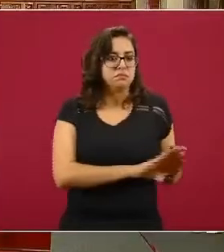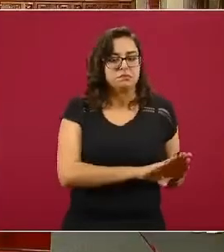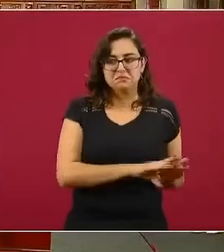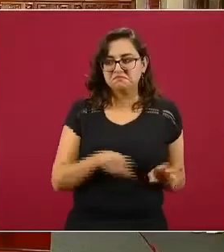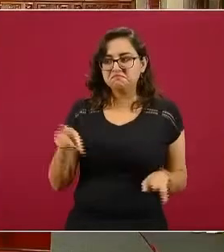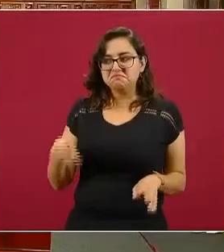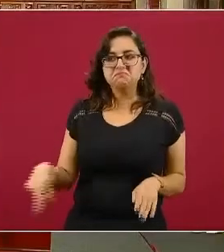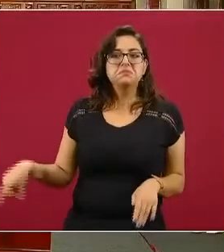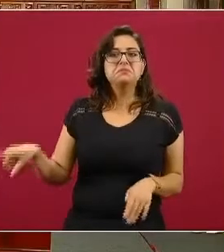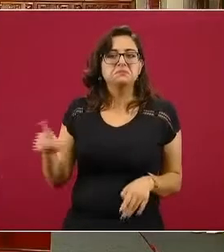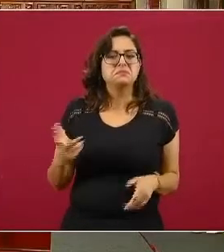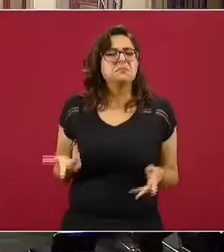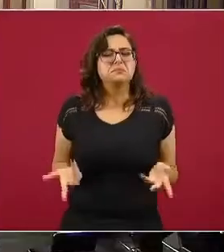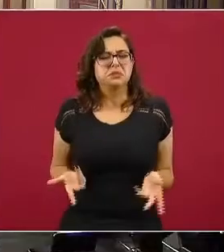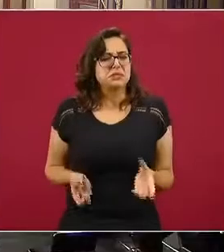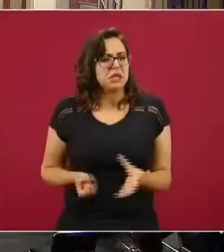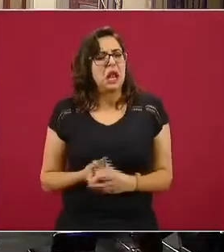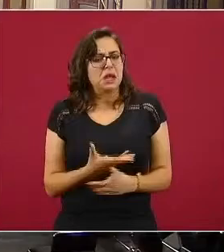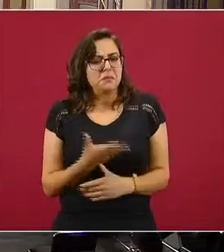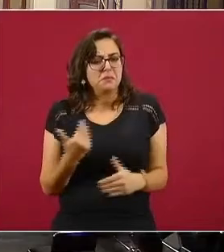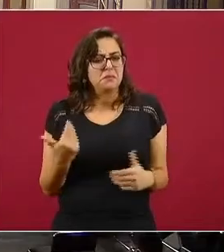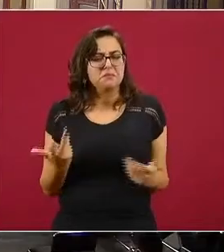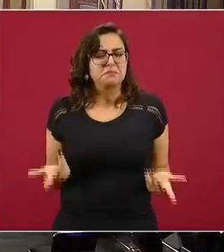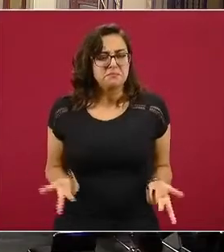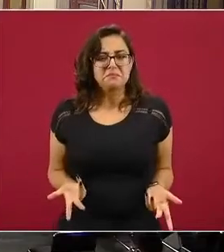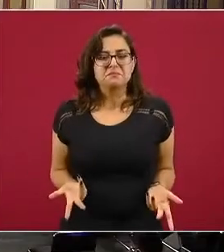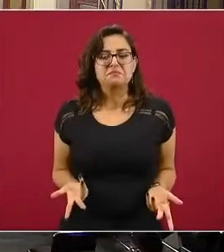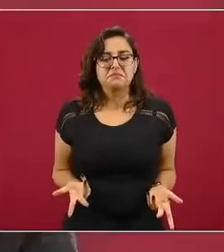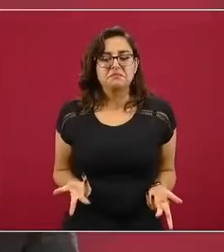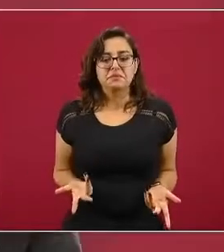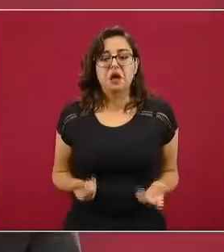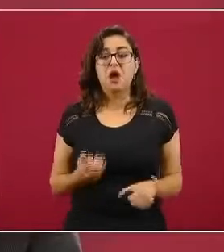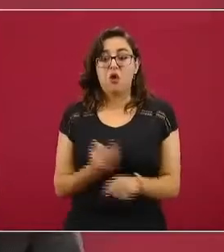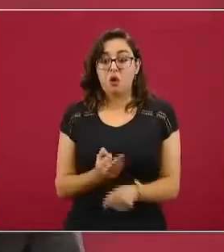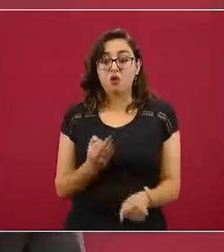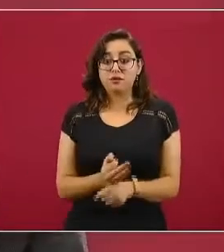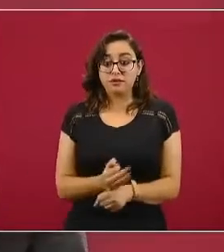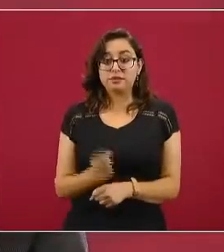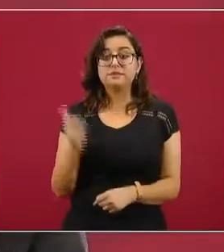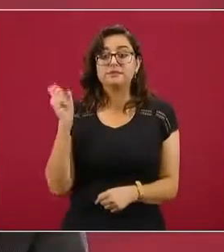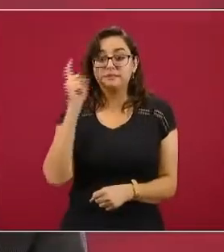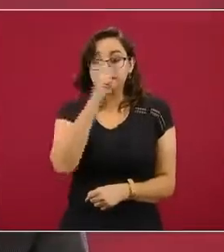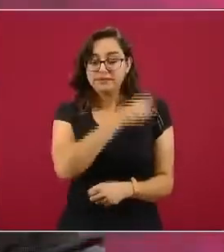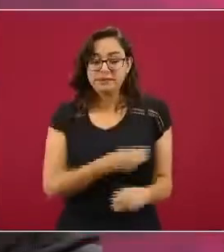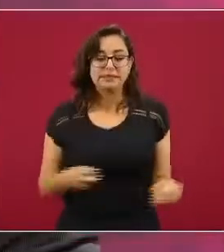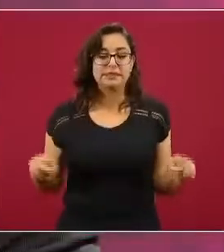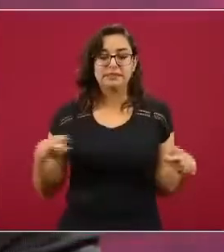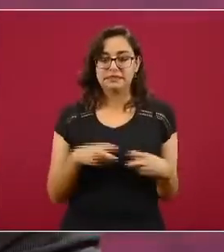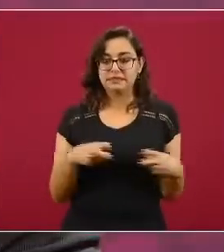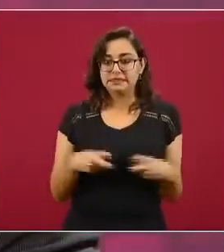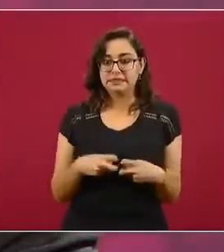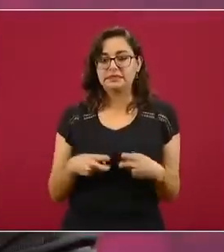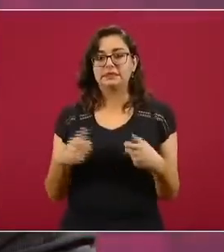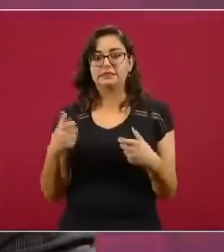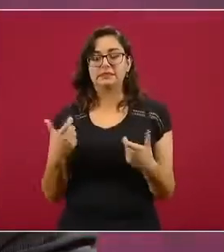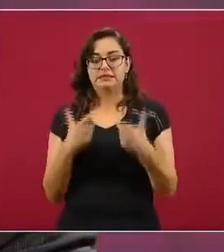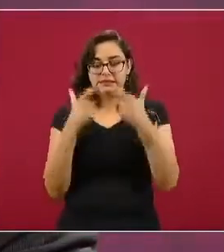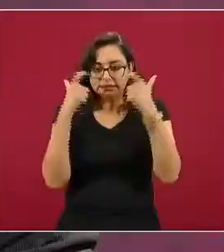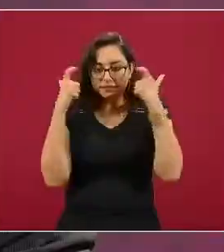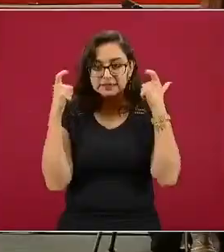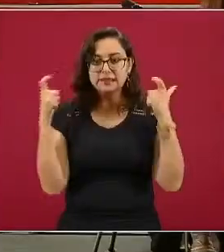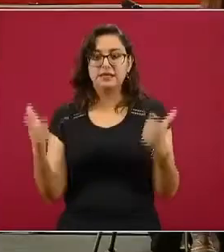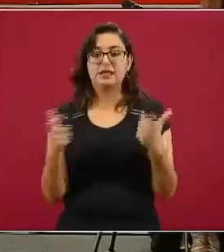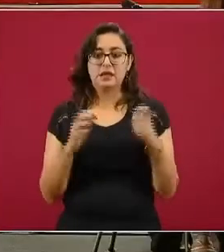razón, en una situación de crispación social, de ansiedad, de tensión, es